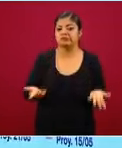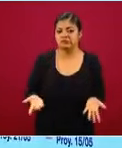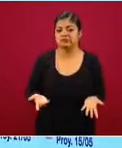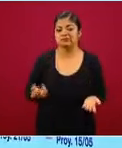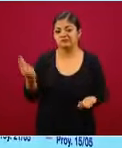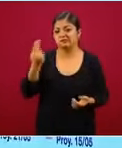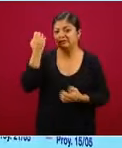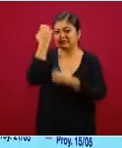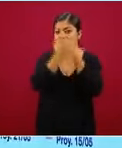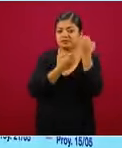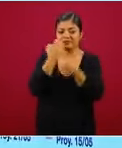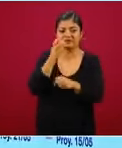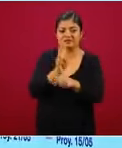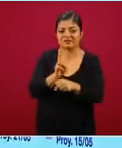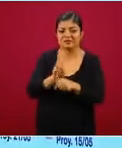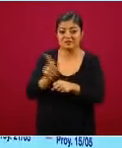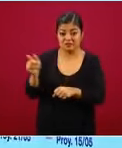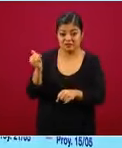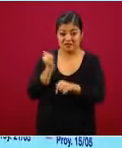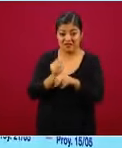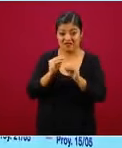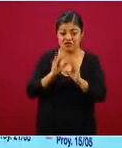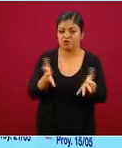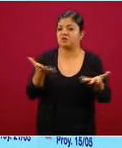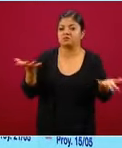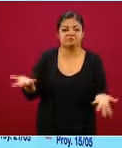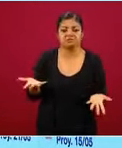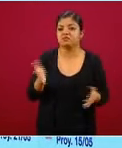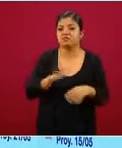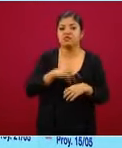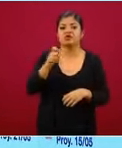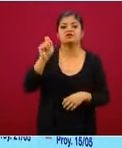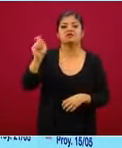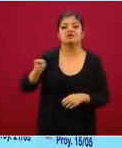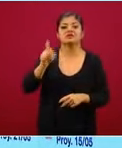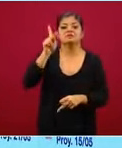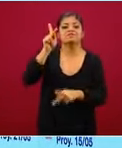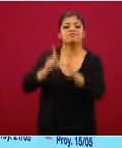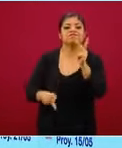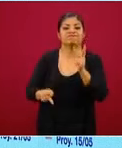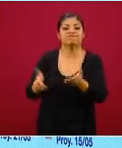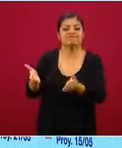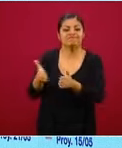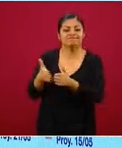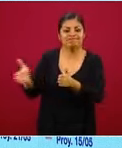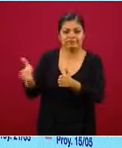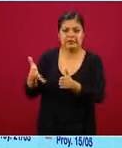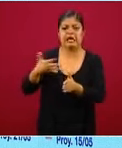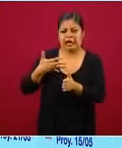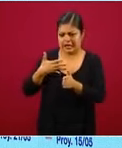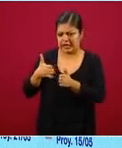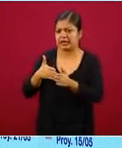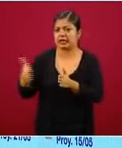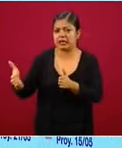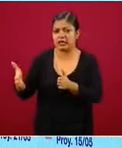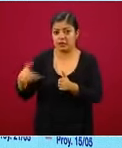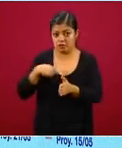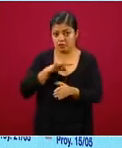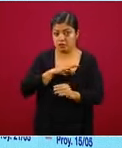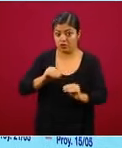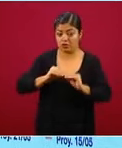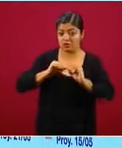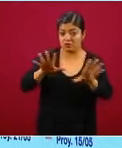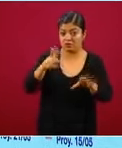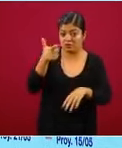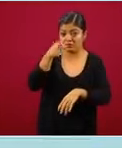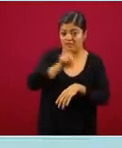y entonces esa parte es no informativa. Entonces está truncada a propósito, aunque tenemos información hasta aquí, no vamos a considerar aquí los